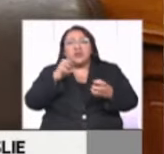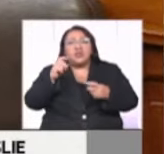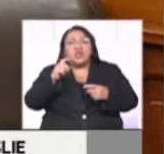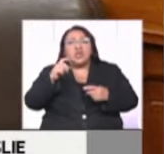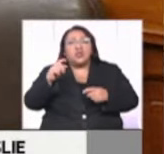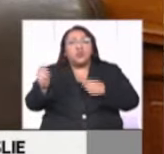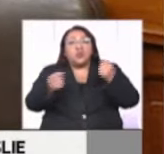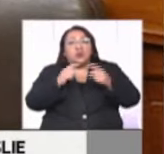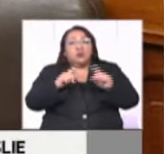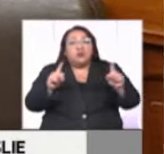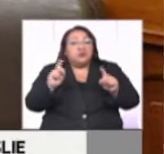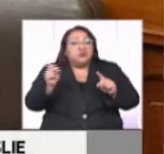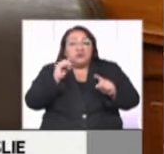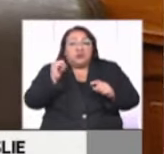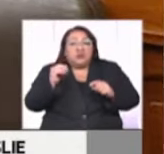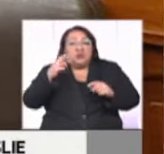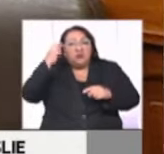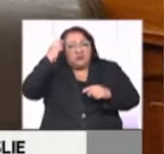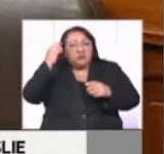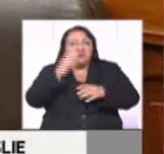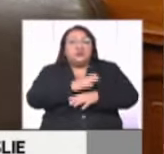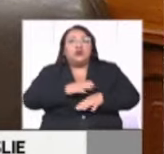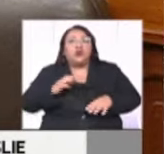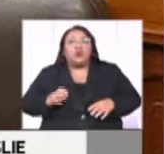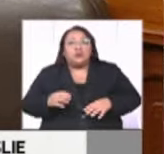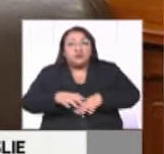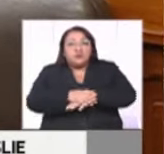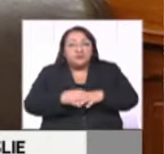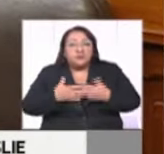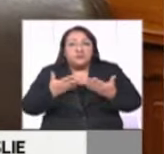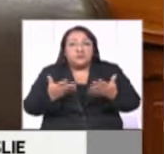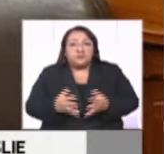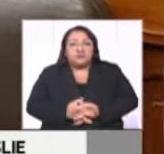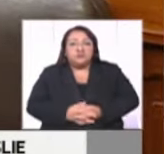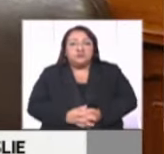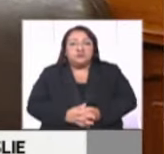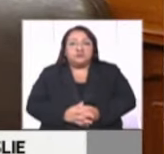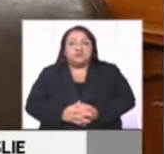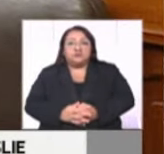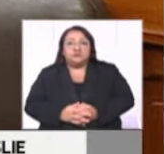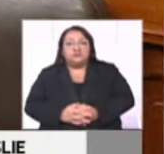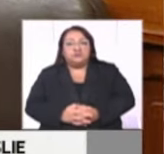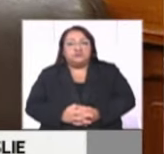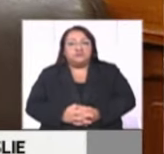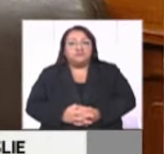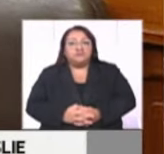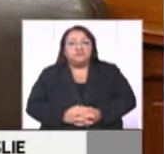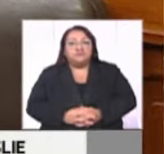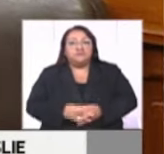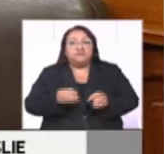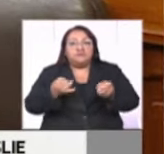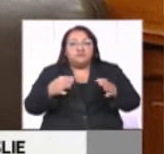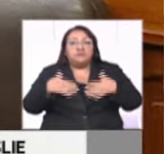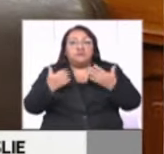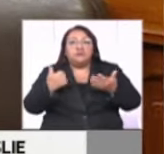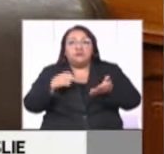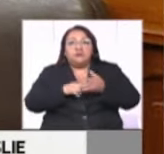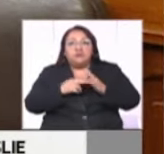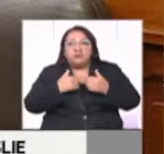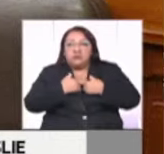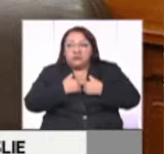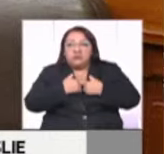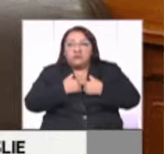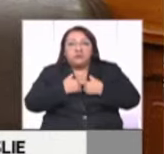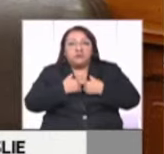turísticas, pero lamentablemente no hay política de Estado en lo que se refiere al turismo. ¿Cuánto podemos nosotros,